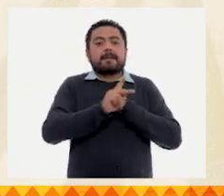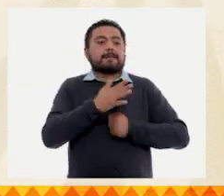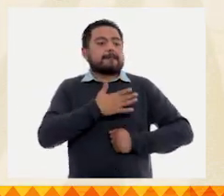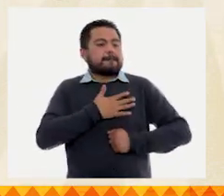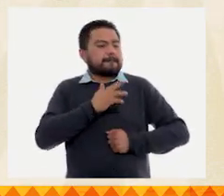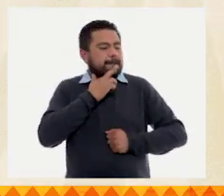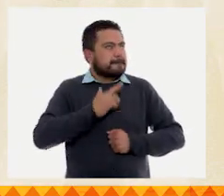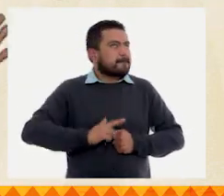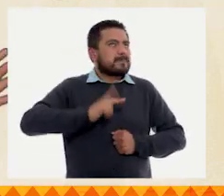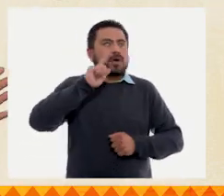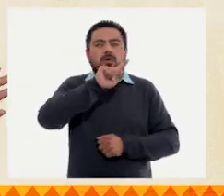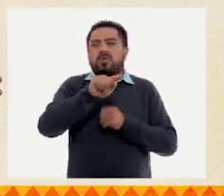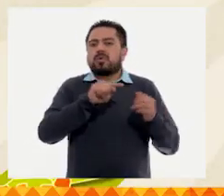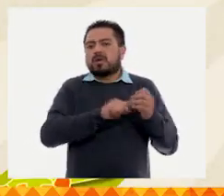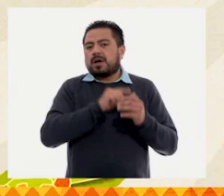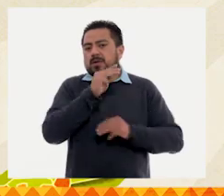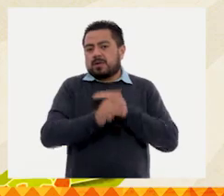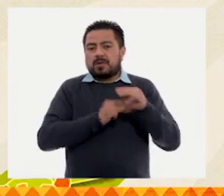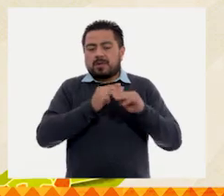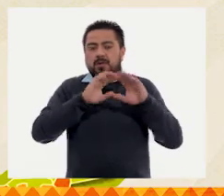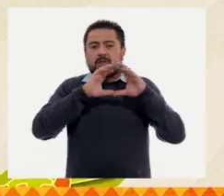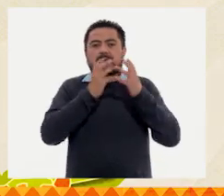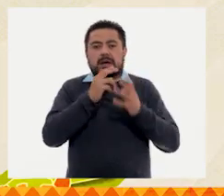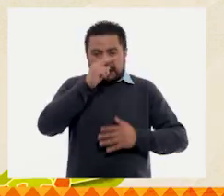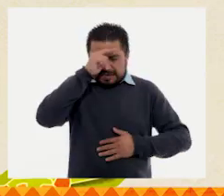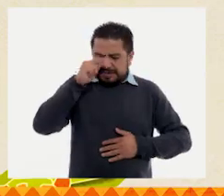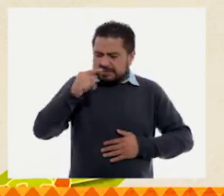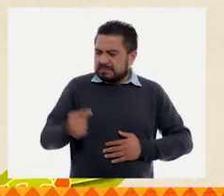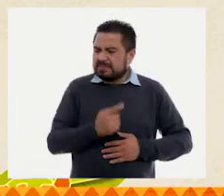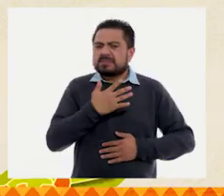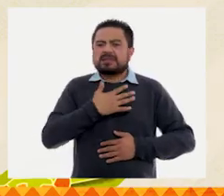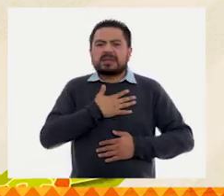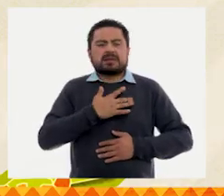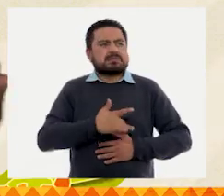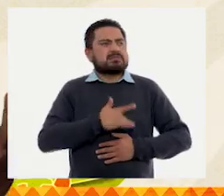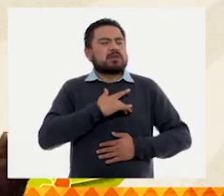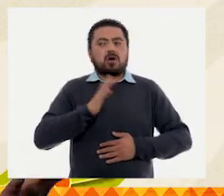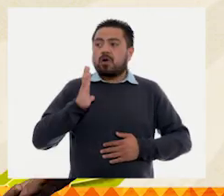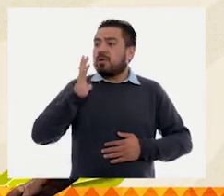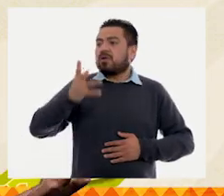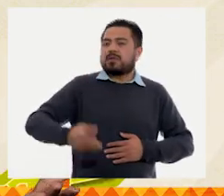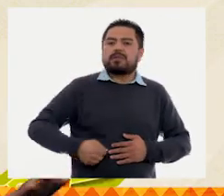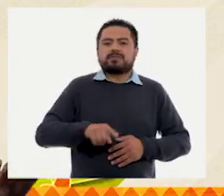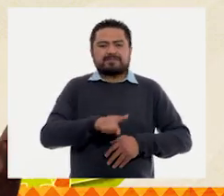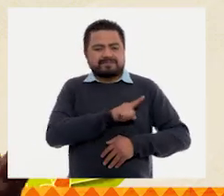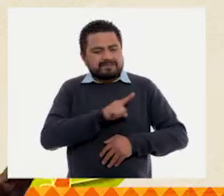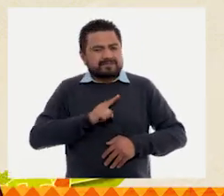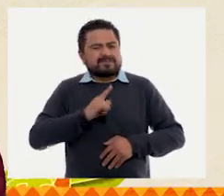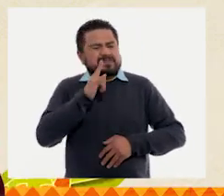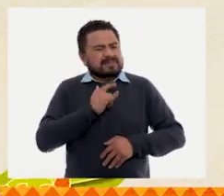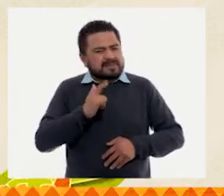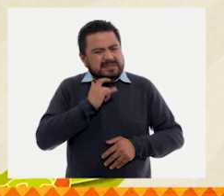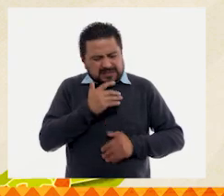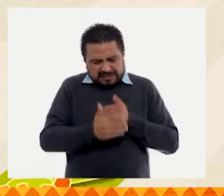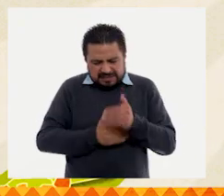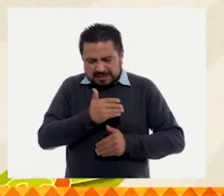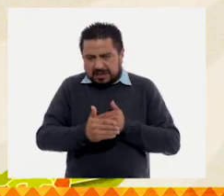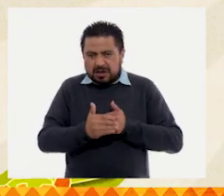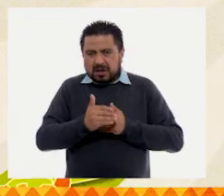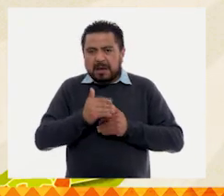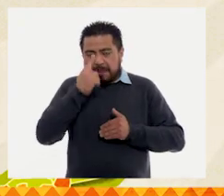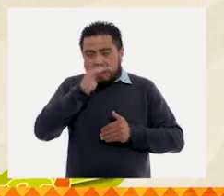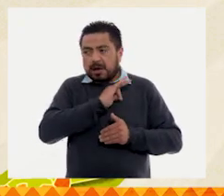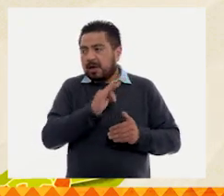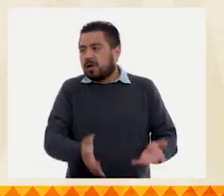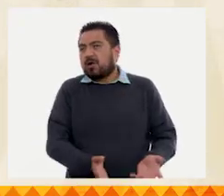sea el mejor lugar del mundo. Ser mexicano es un orgullo y hay que trabajar duro para que logremos todo lo que soñamos